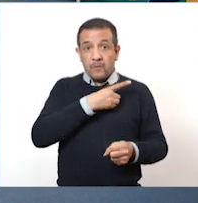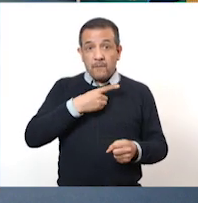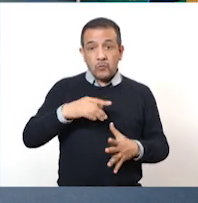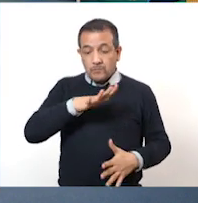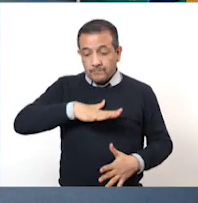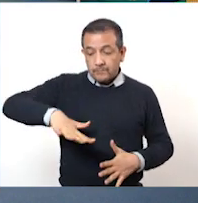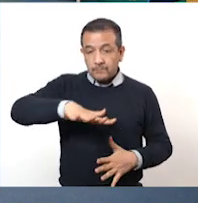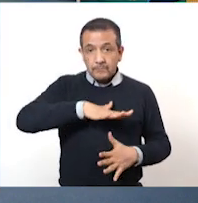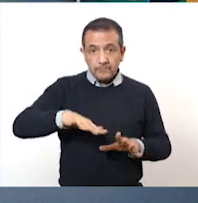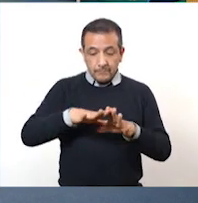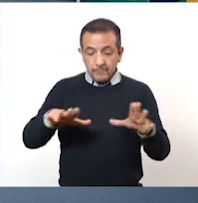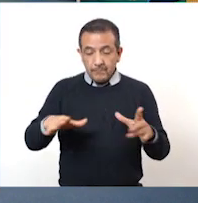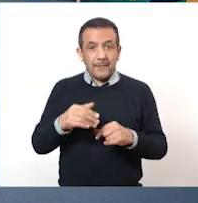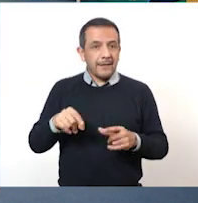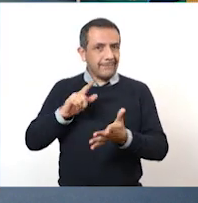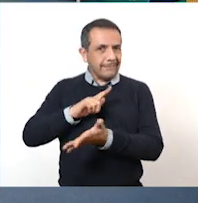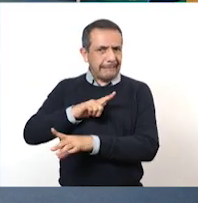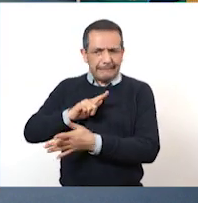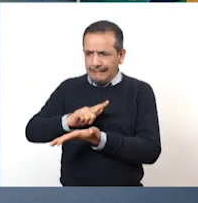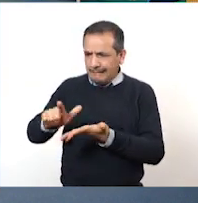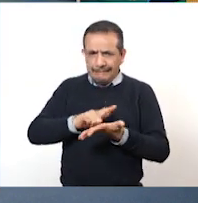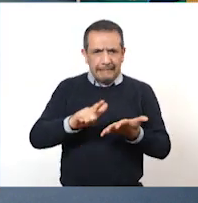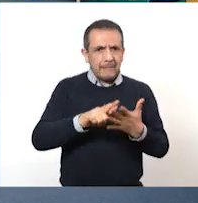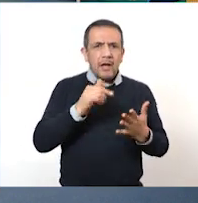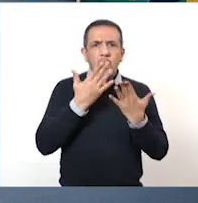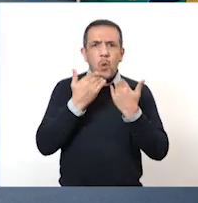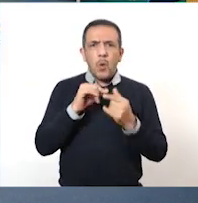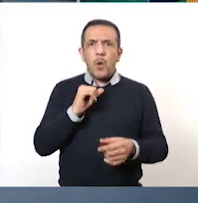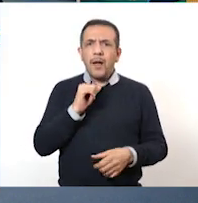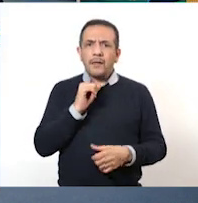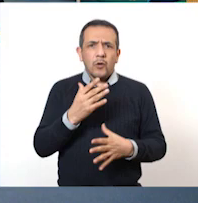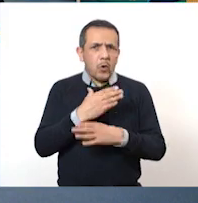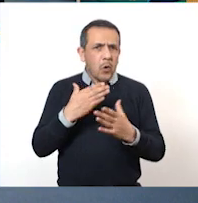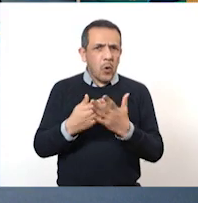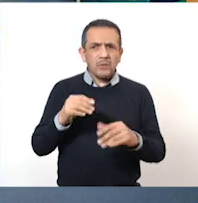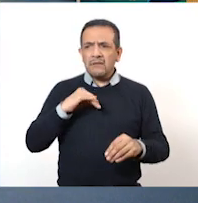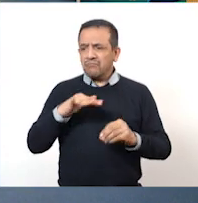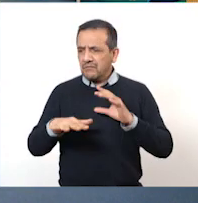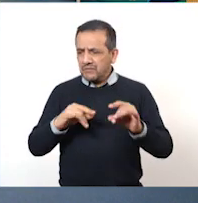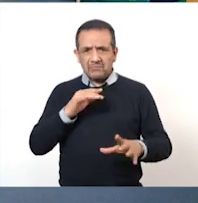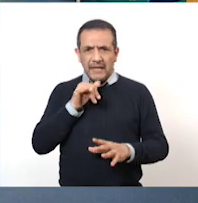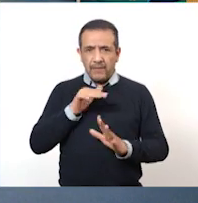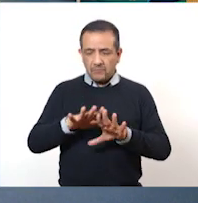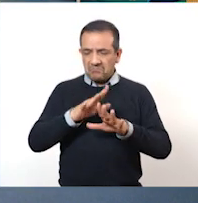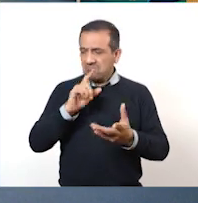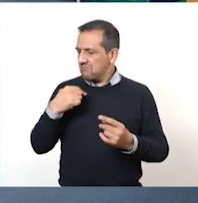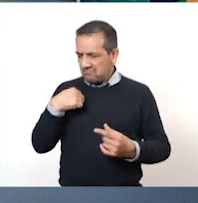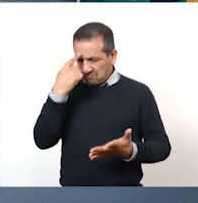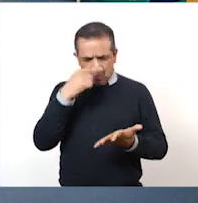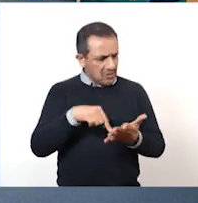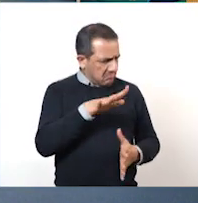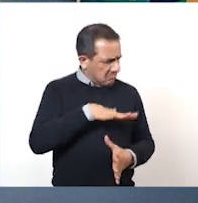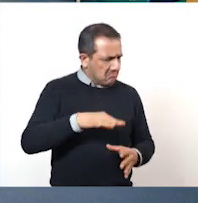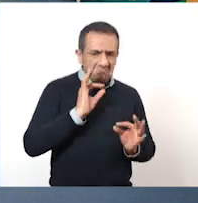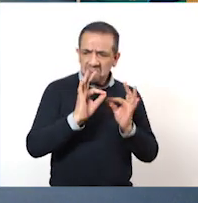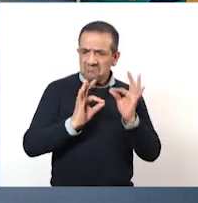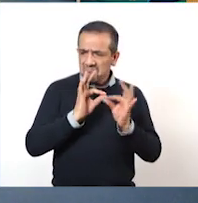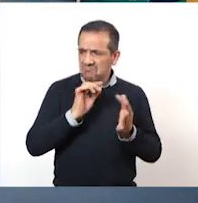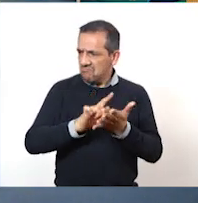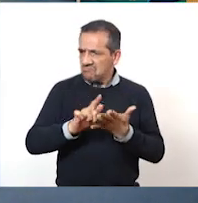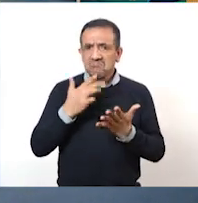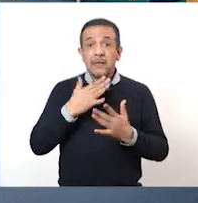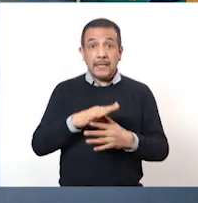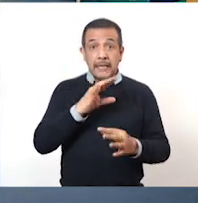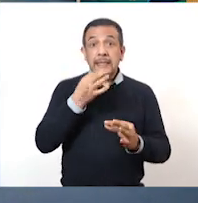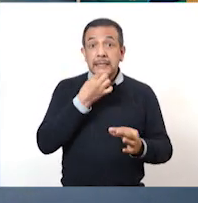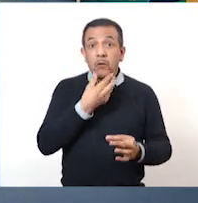cuenta que el área se asegura y sin ningún obstáculo. Muy bien, creo que nuestro espacio está perfecto. Muy